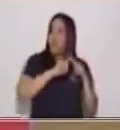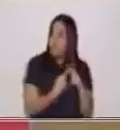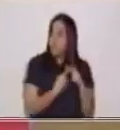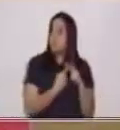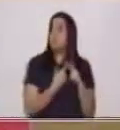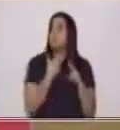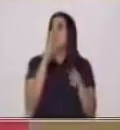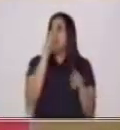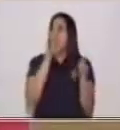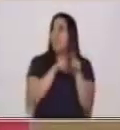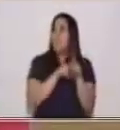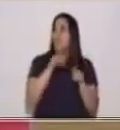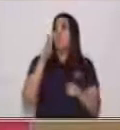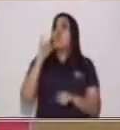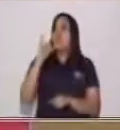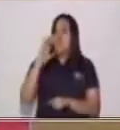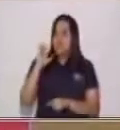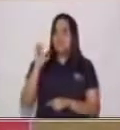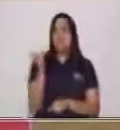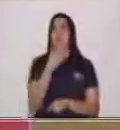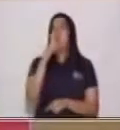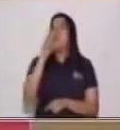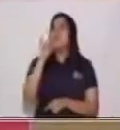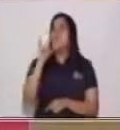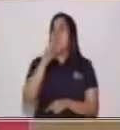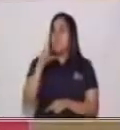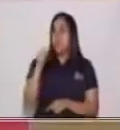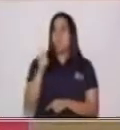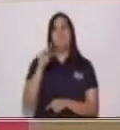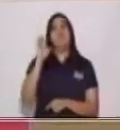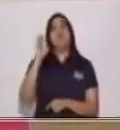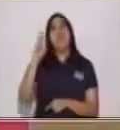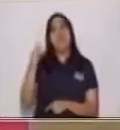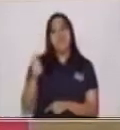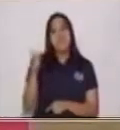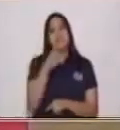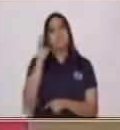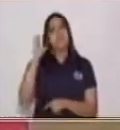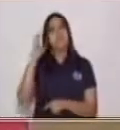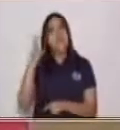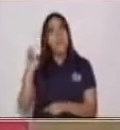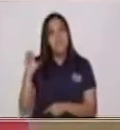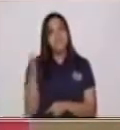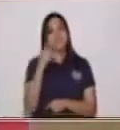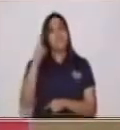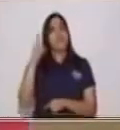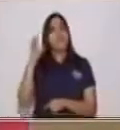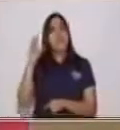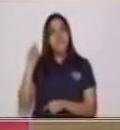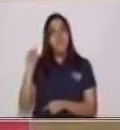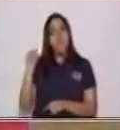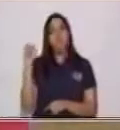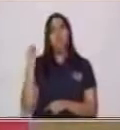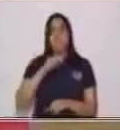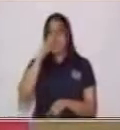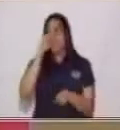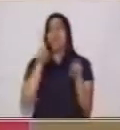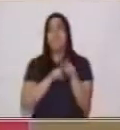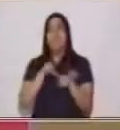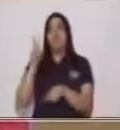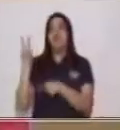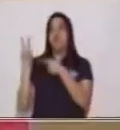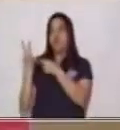vice, villa, eva, eve y evi y evo deben de escribirse con V.